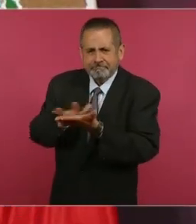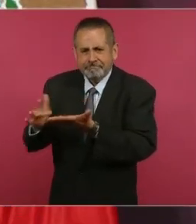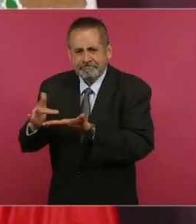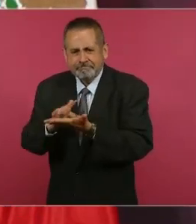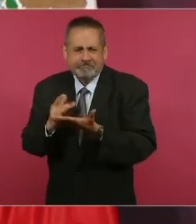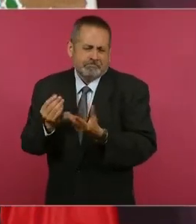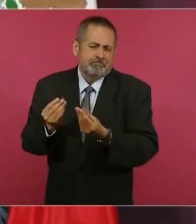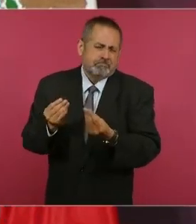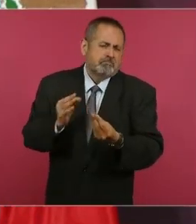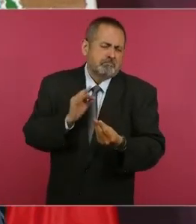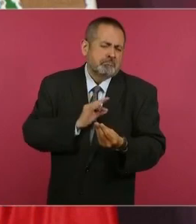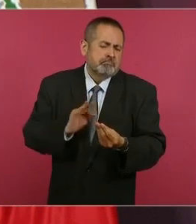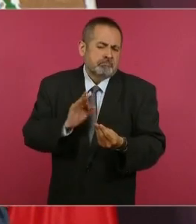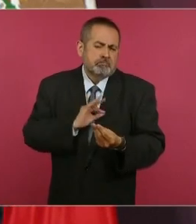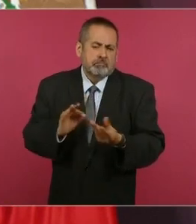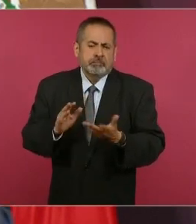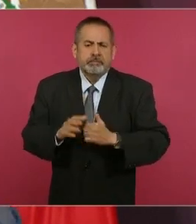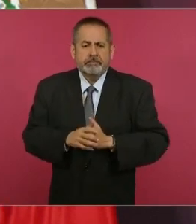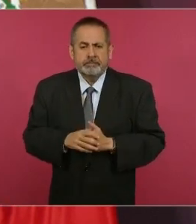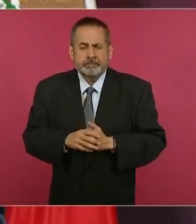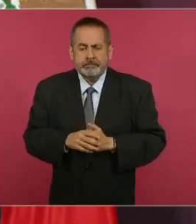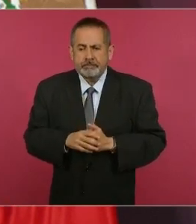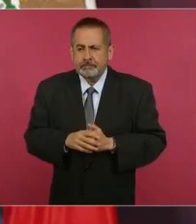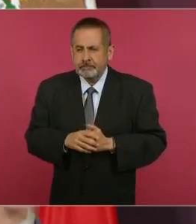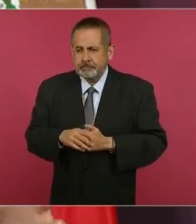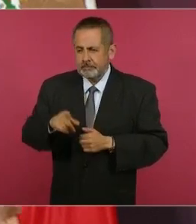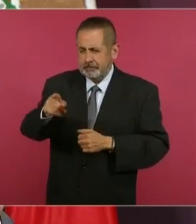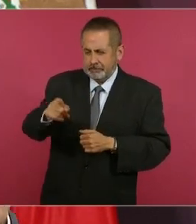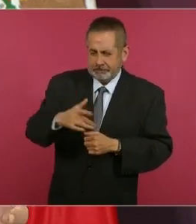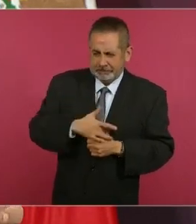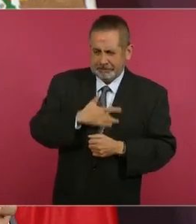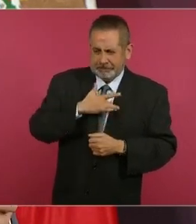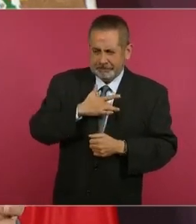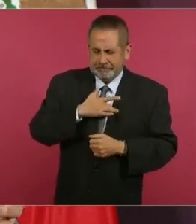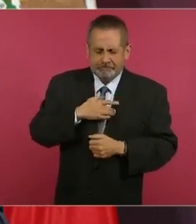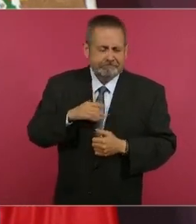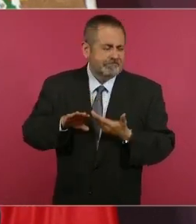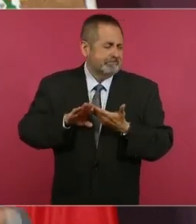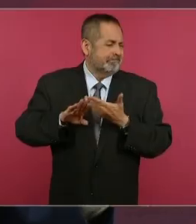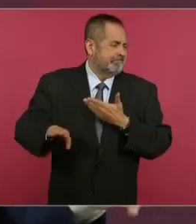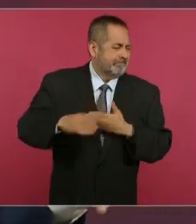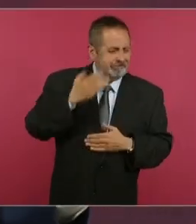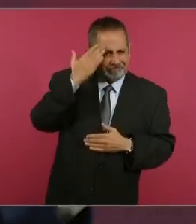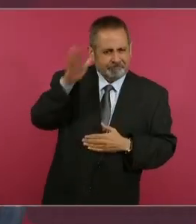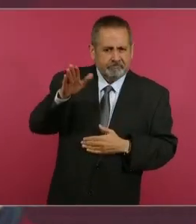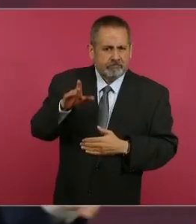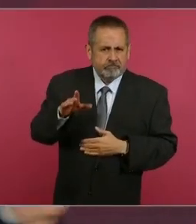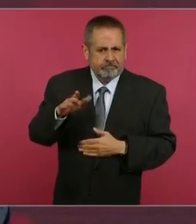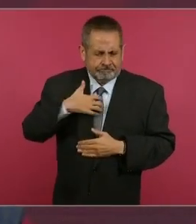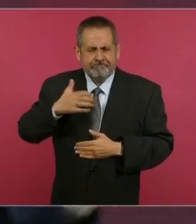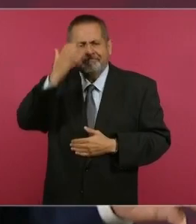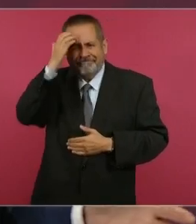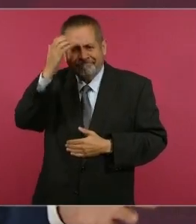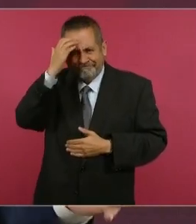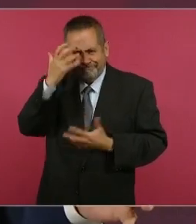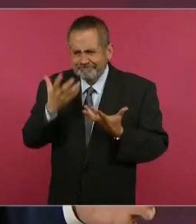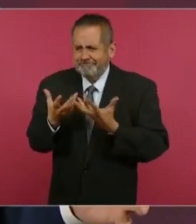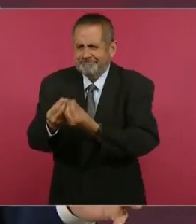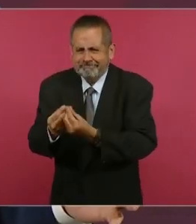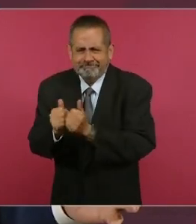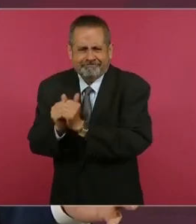porque nada humano nos es ajeno y, además,